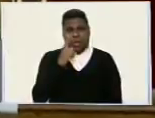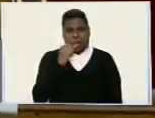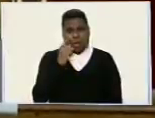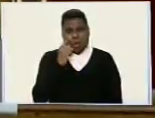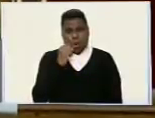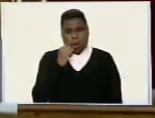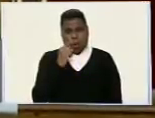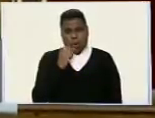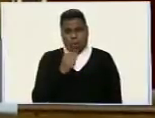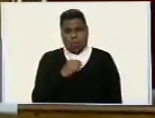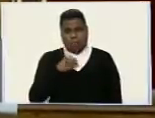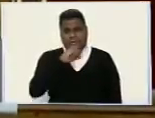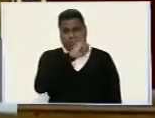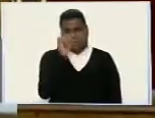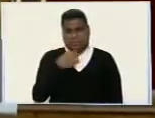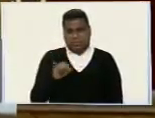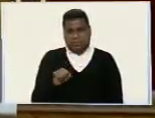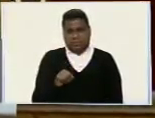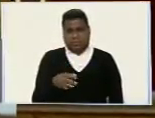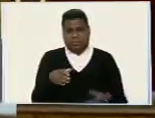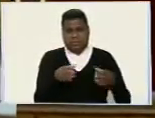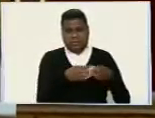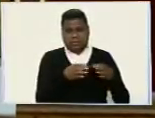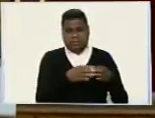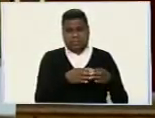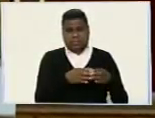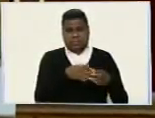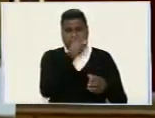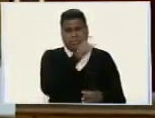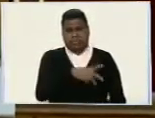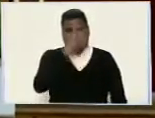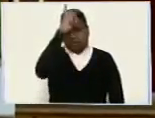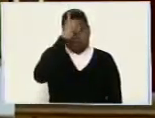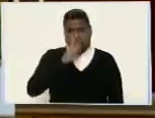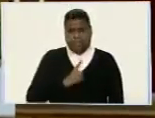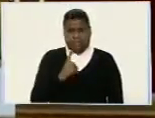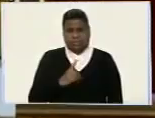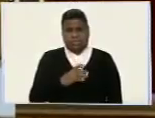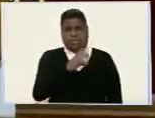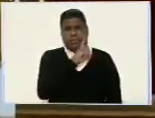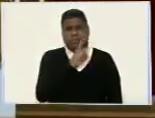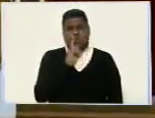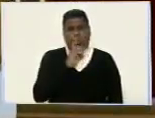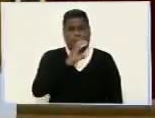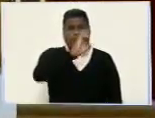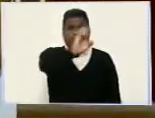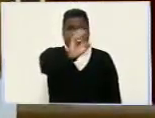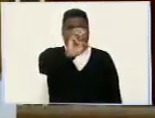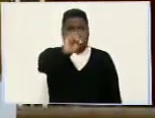presidente de la Comisión de Personas con Discapacidad, Emilio Colina.